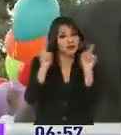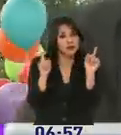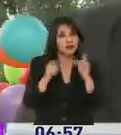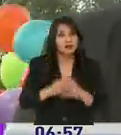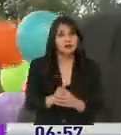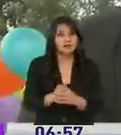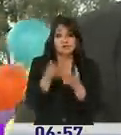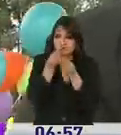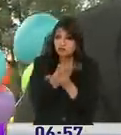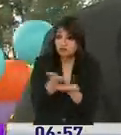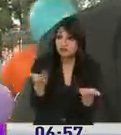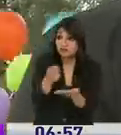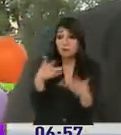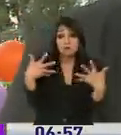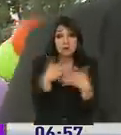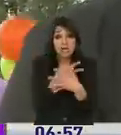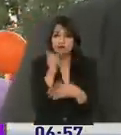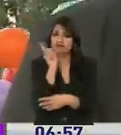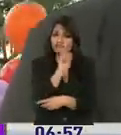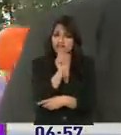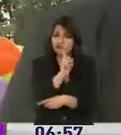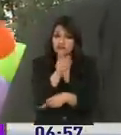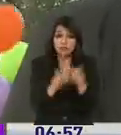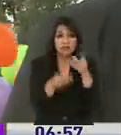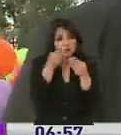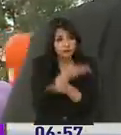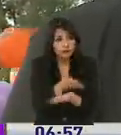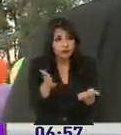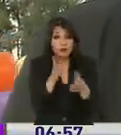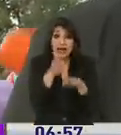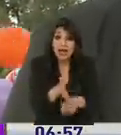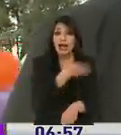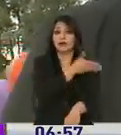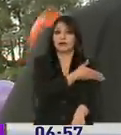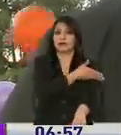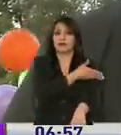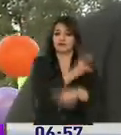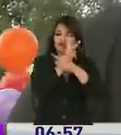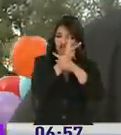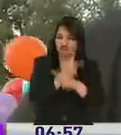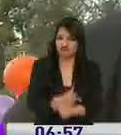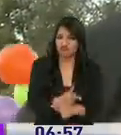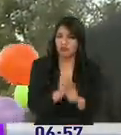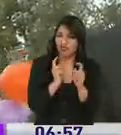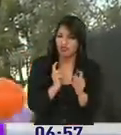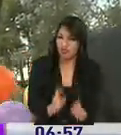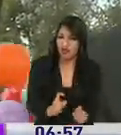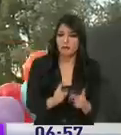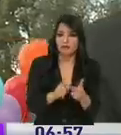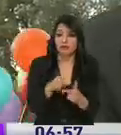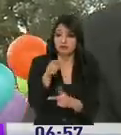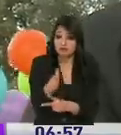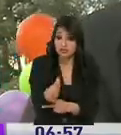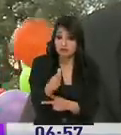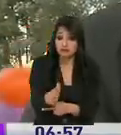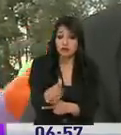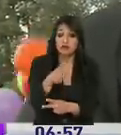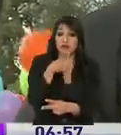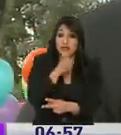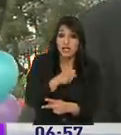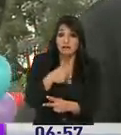a la gente que no tenga miedo, a la gente hay que decirle que se prepare, a la gente hay que decirle que se haga cargo de su propio